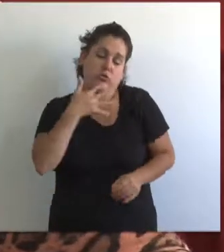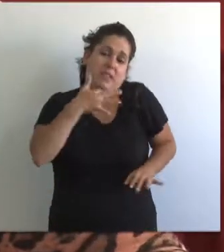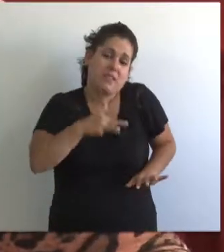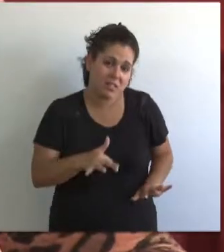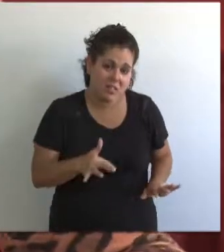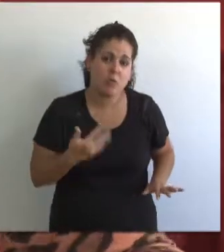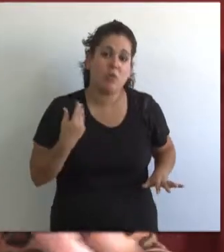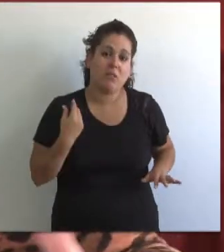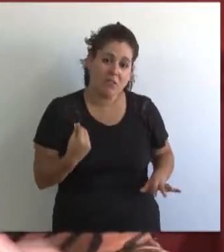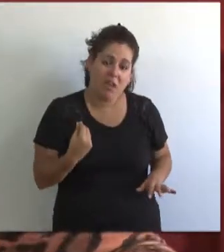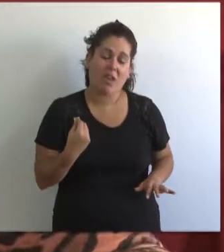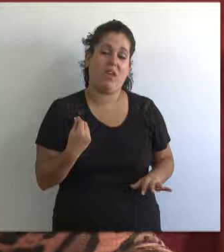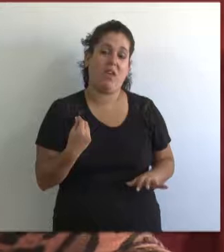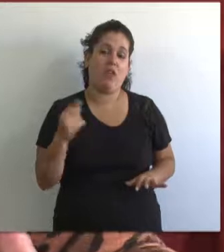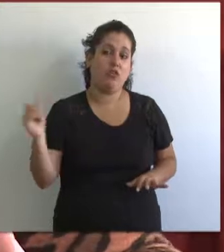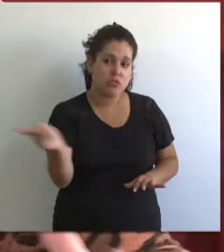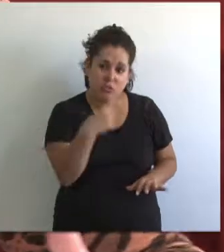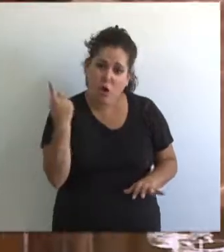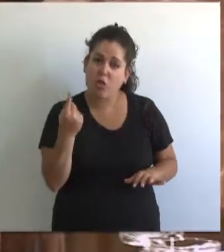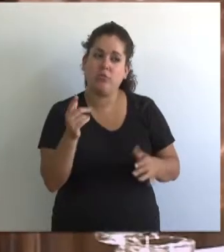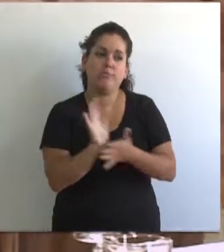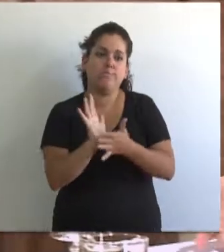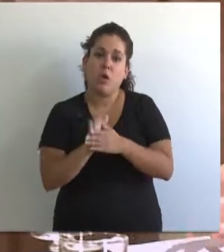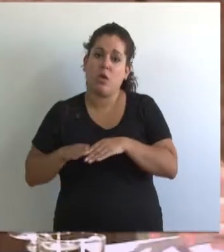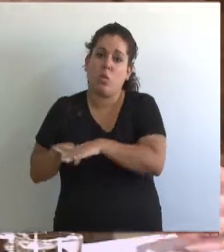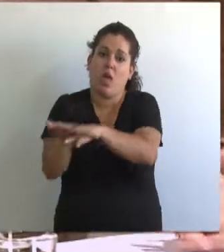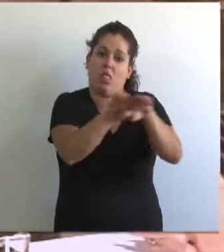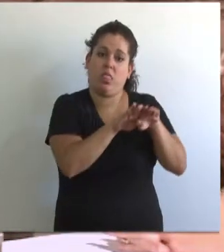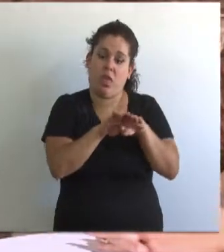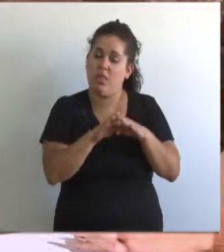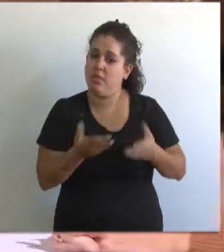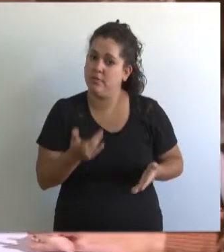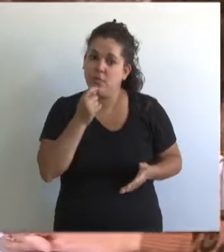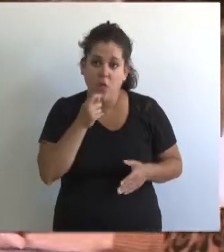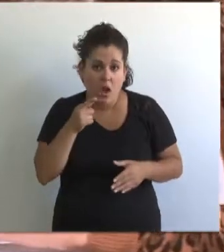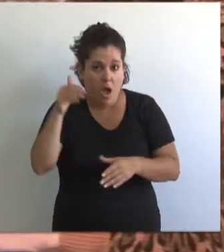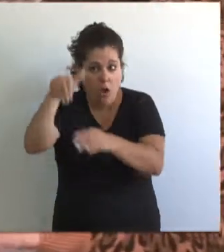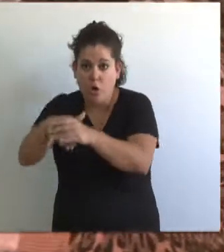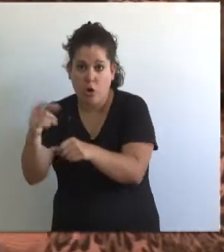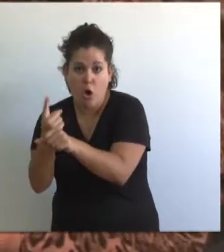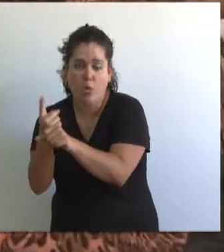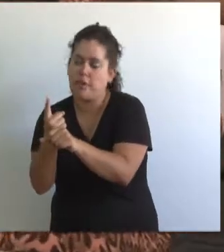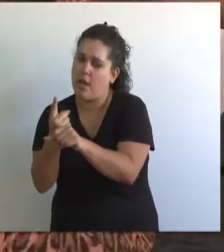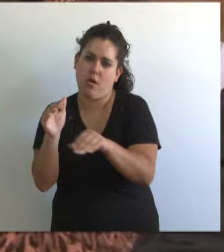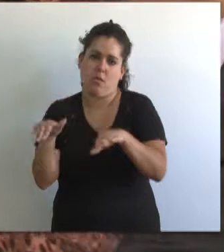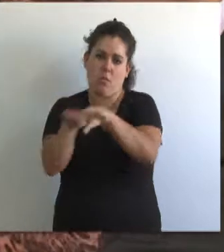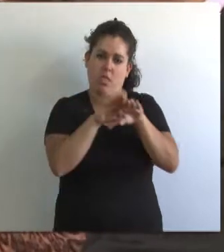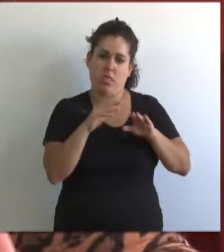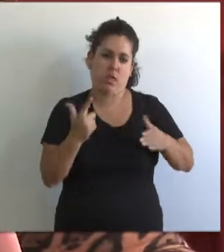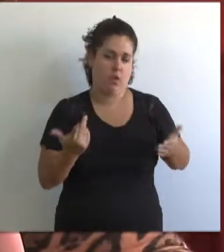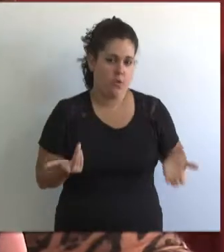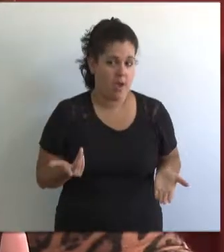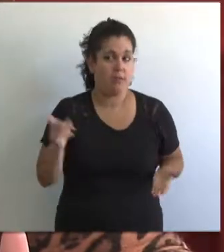entendemos que todos somos, hay el principio de igualdad, en este caso no se estaría respetando, porque solo